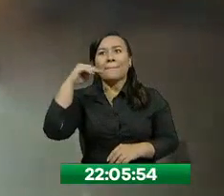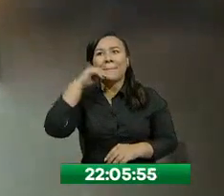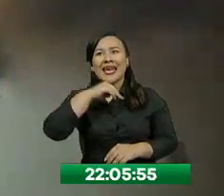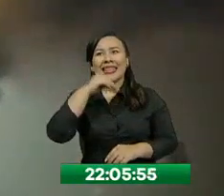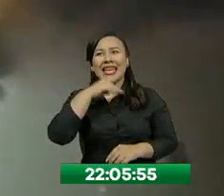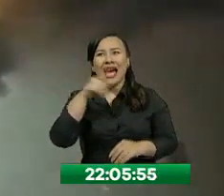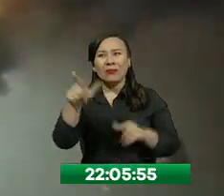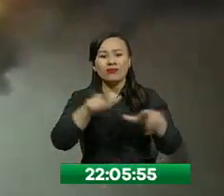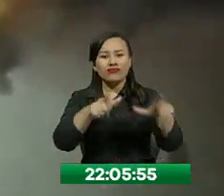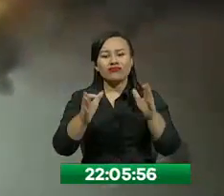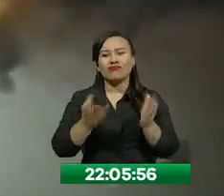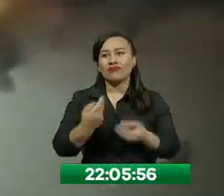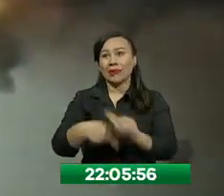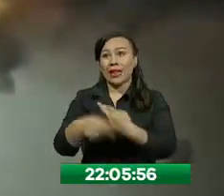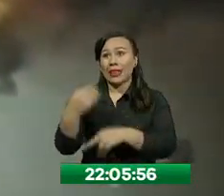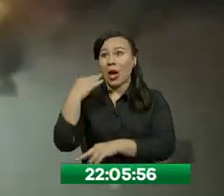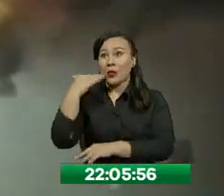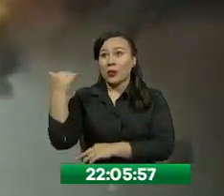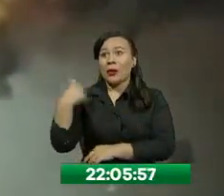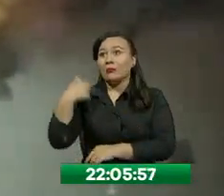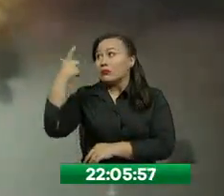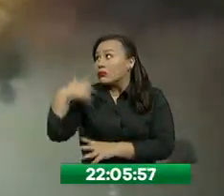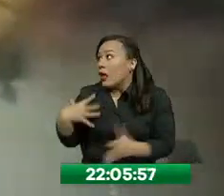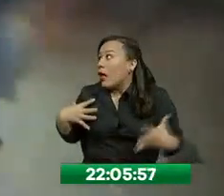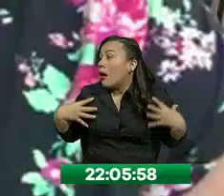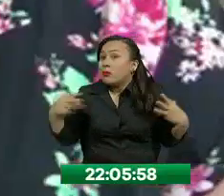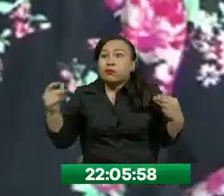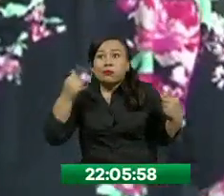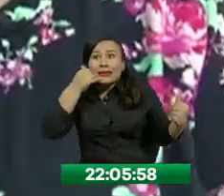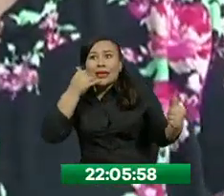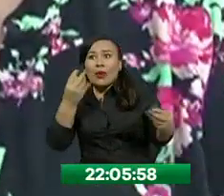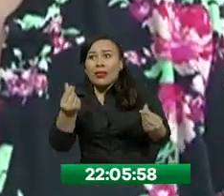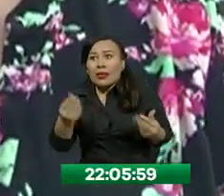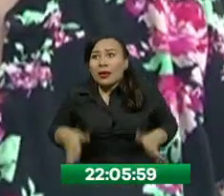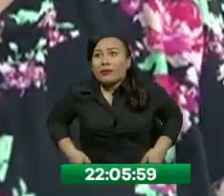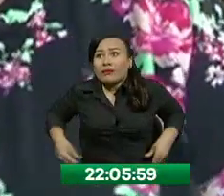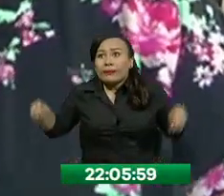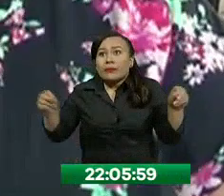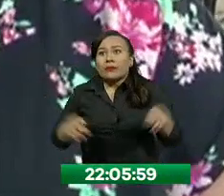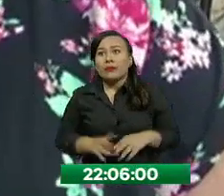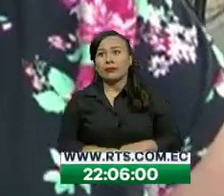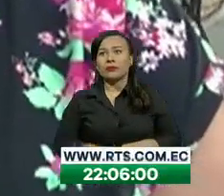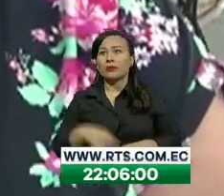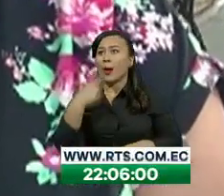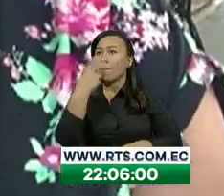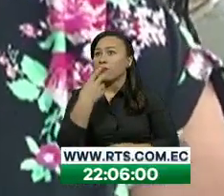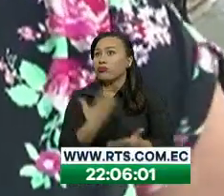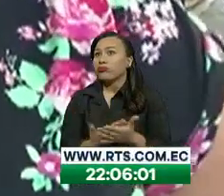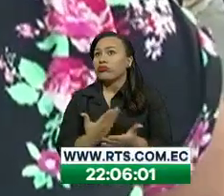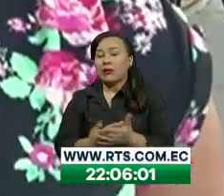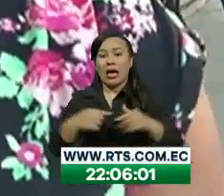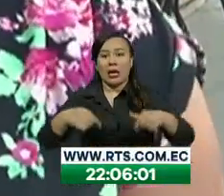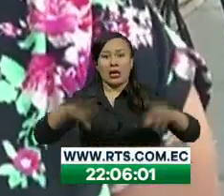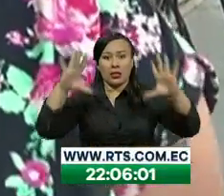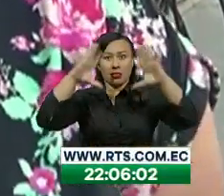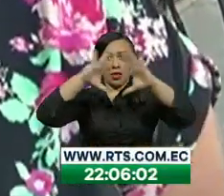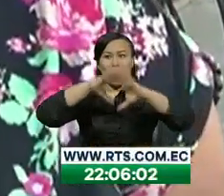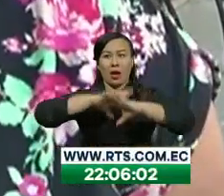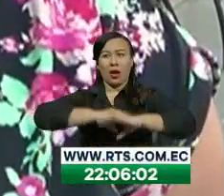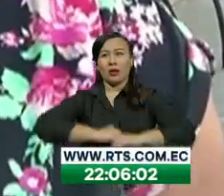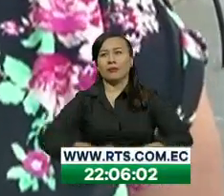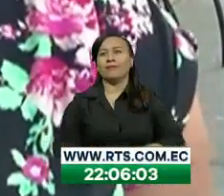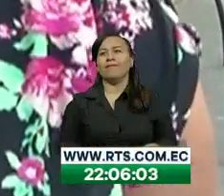Las víctimas fueron desvalijadas de sus pertenencias personales. Nosotros cerramos de lunes a jueves a las 11 de la noche y